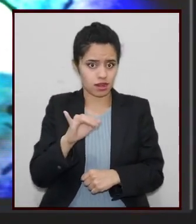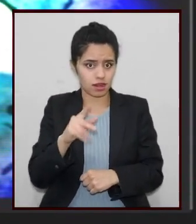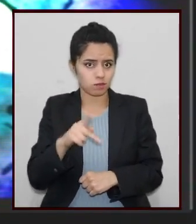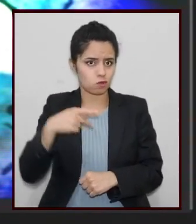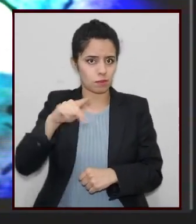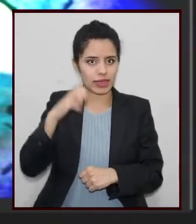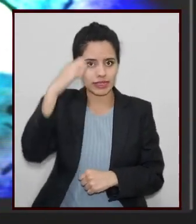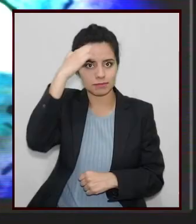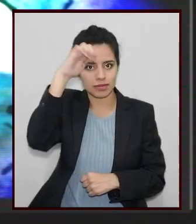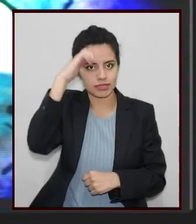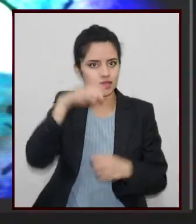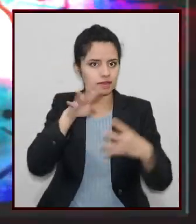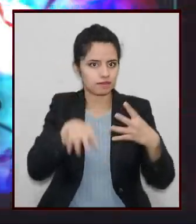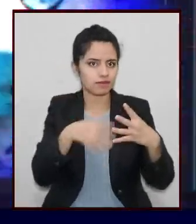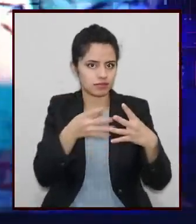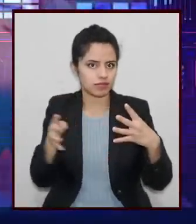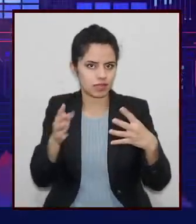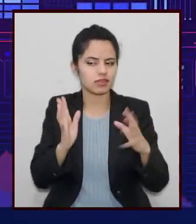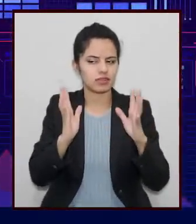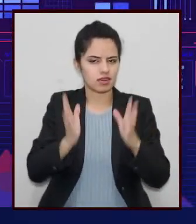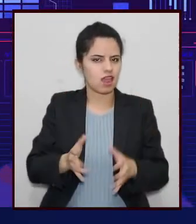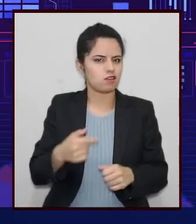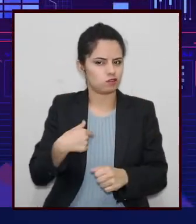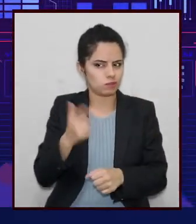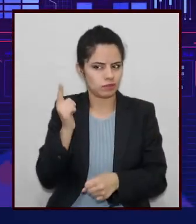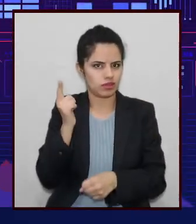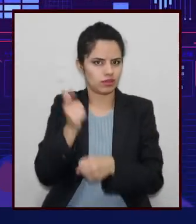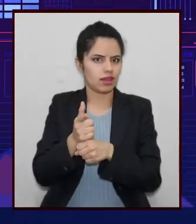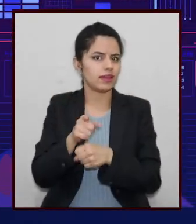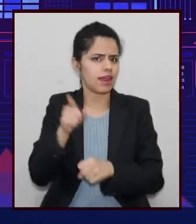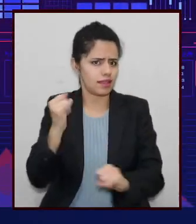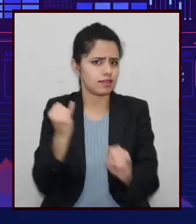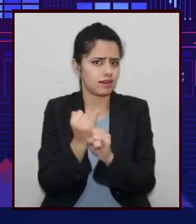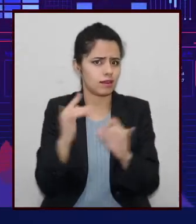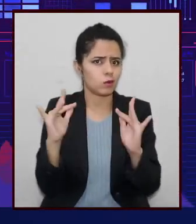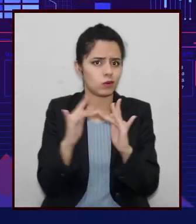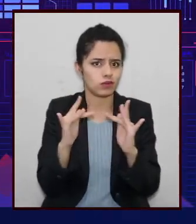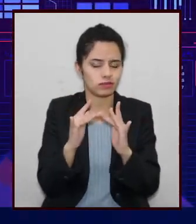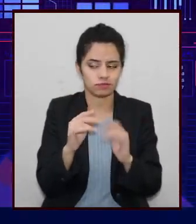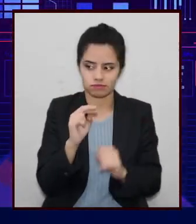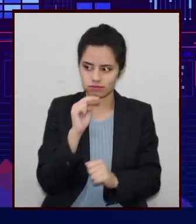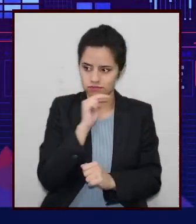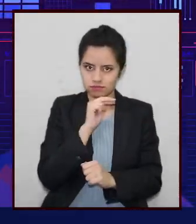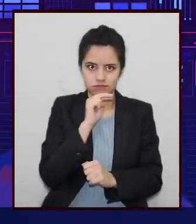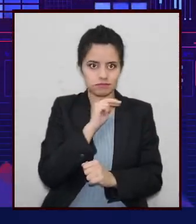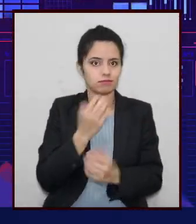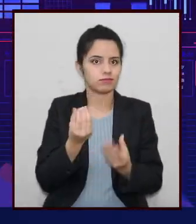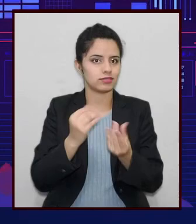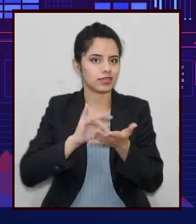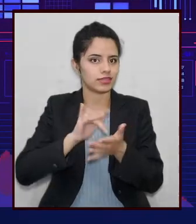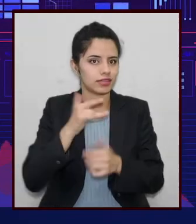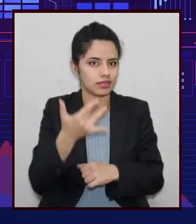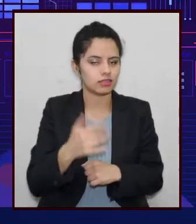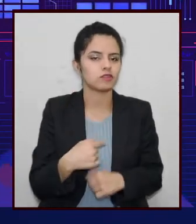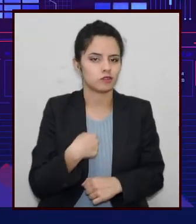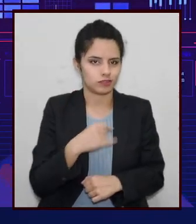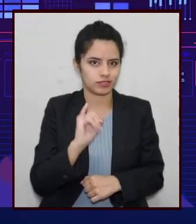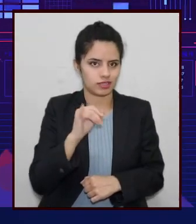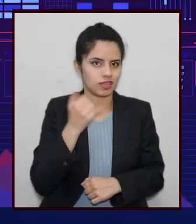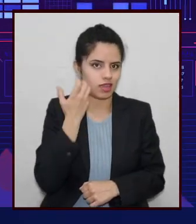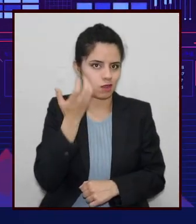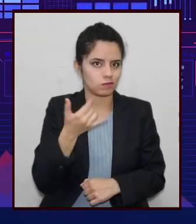con las hojas de cálculo? Ya lo localicé, está online. ¡Wow! ¡Qué rápida, Tiba! Muchas gracias. Yo sí quiero tomar su